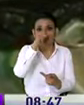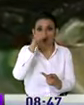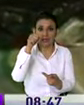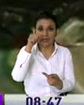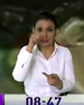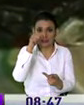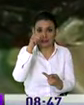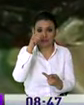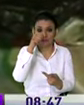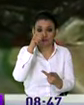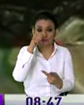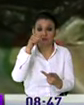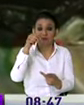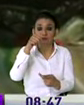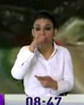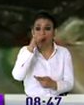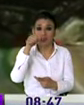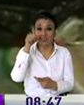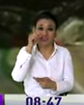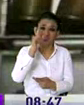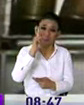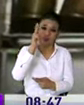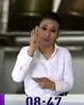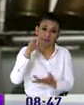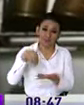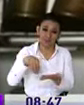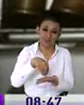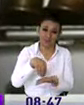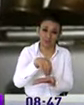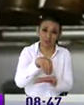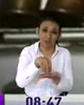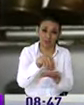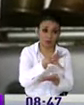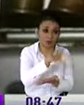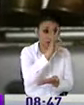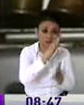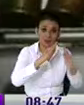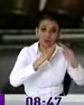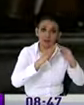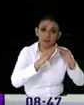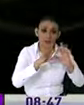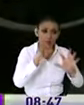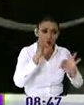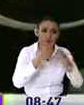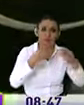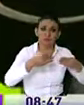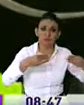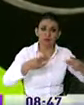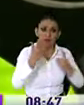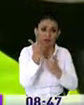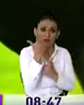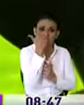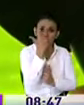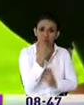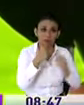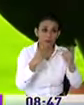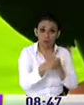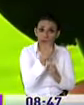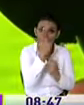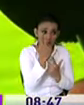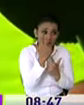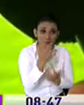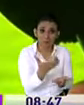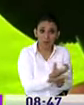de un aproximado de unas 120 dosis. En uno de los inmuebles encontraron lo que es municiones. No se llegó a